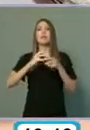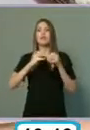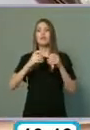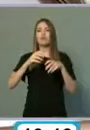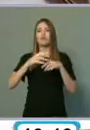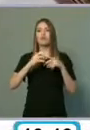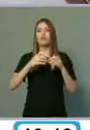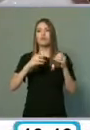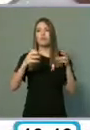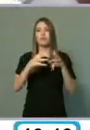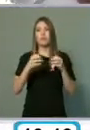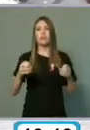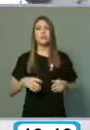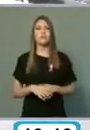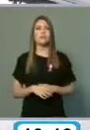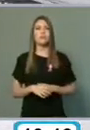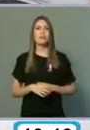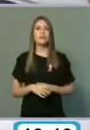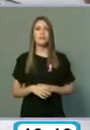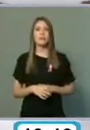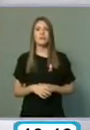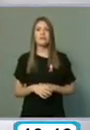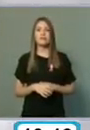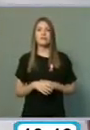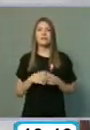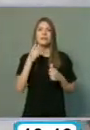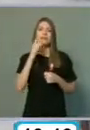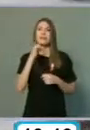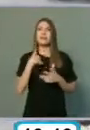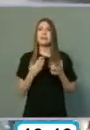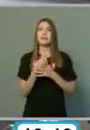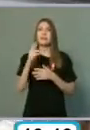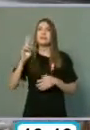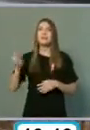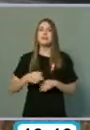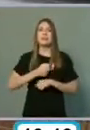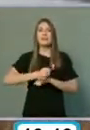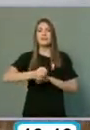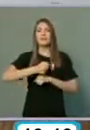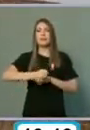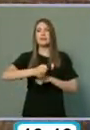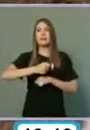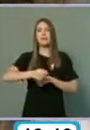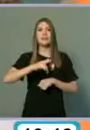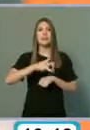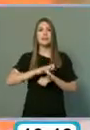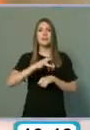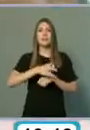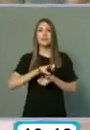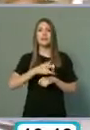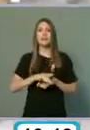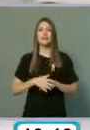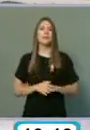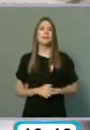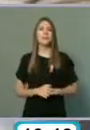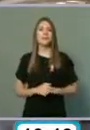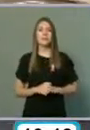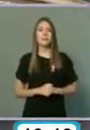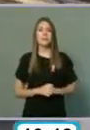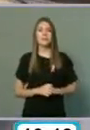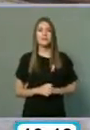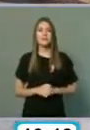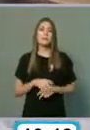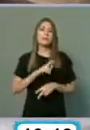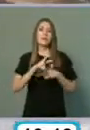bien desmorronadito. Sí, aquí pues vivimos a la mañana de Anela a rayar porque de veras lo debería ver en la mañana. Ok, Pame, pues